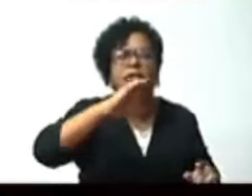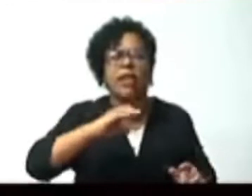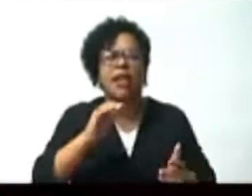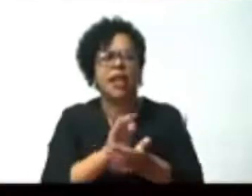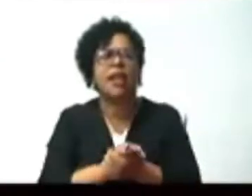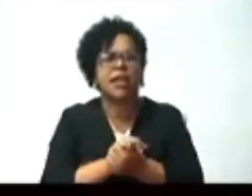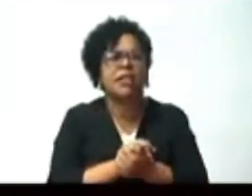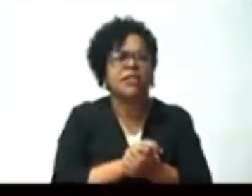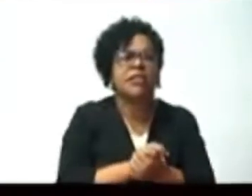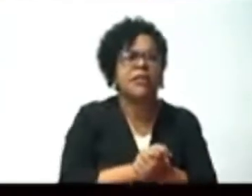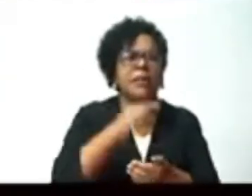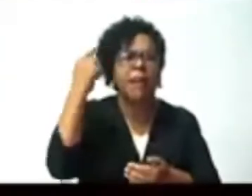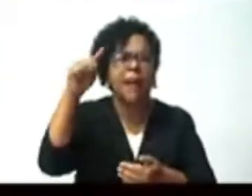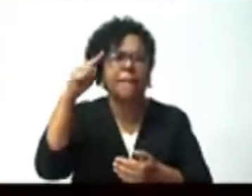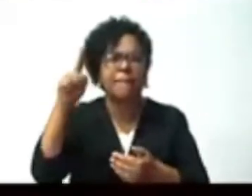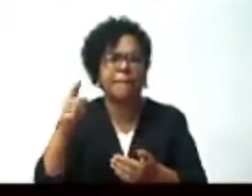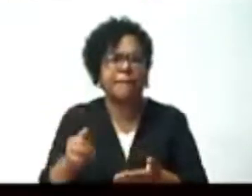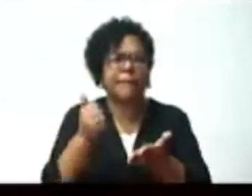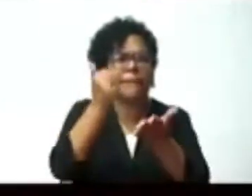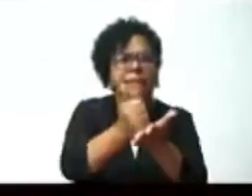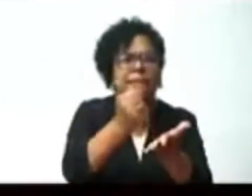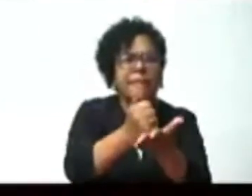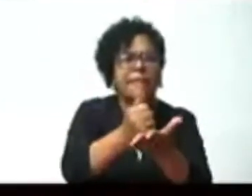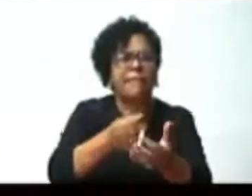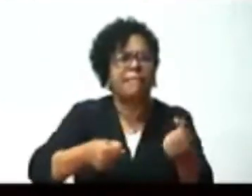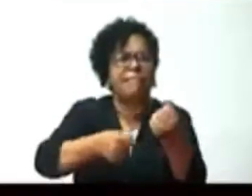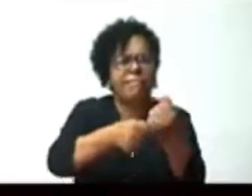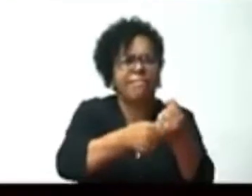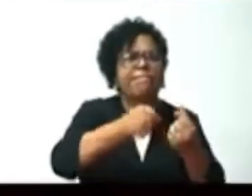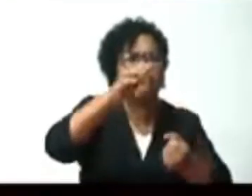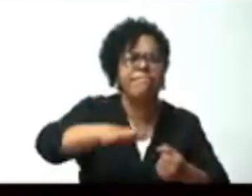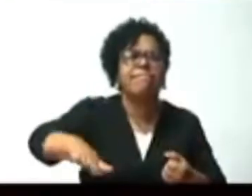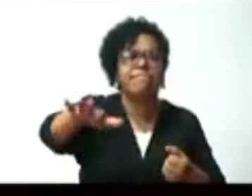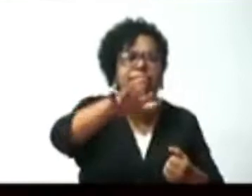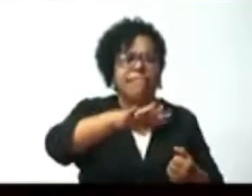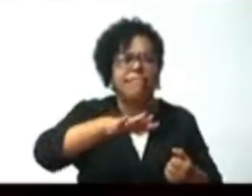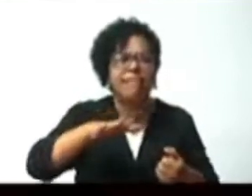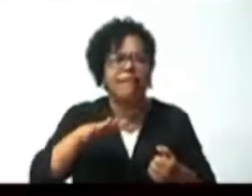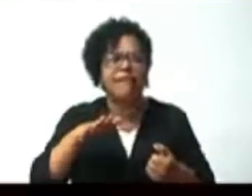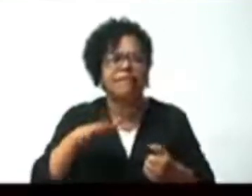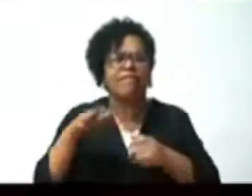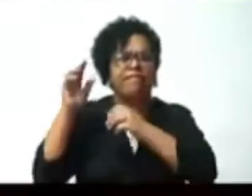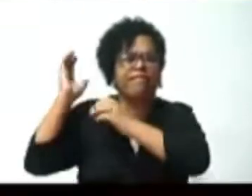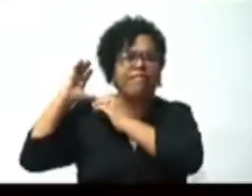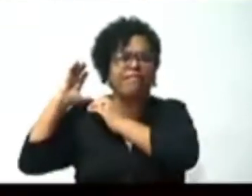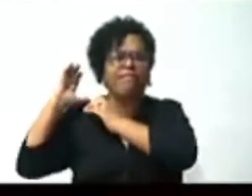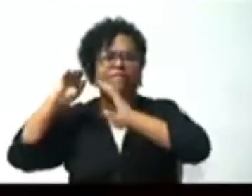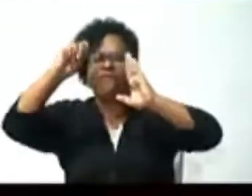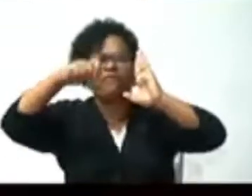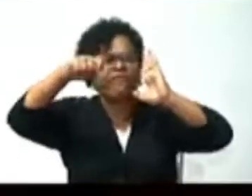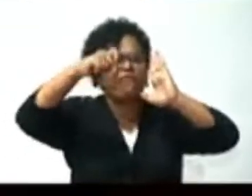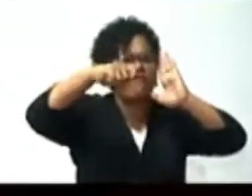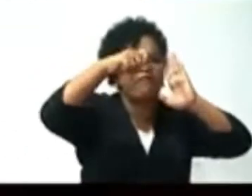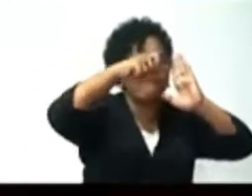para servirla a la sociedad. Del periodismo clásico pasó al